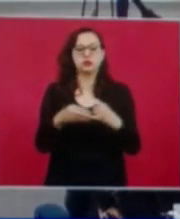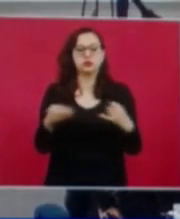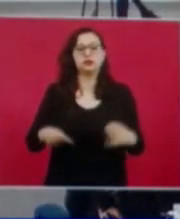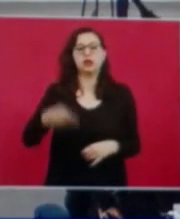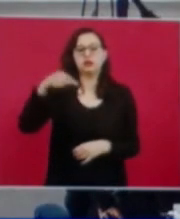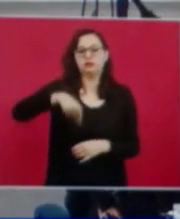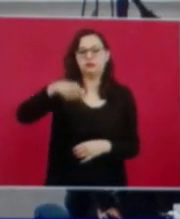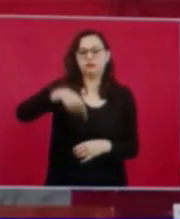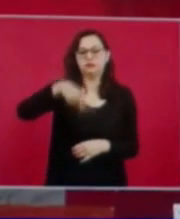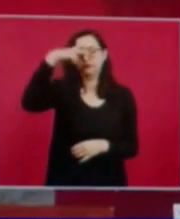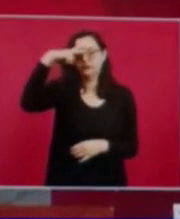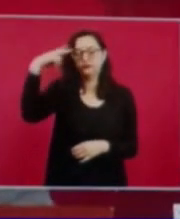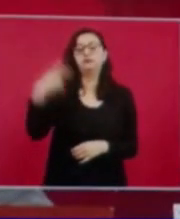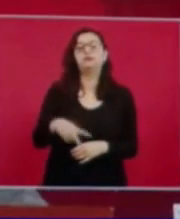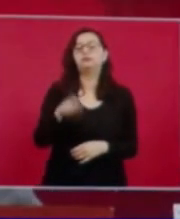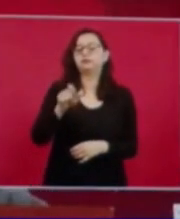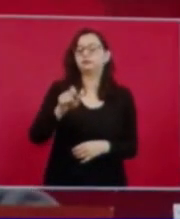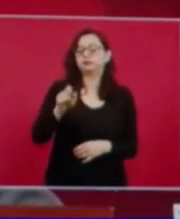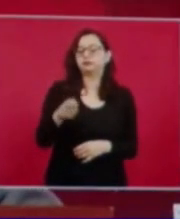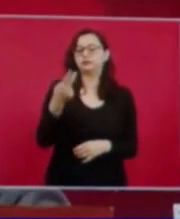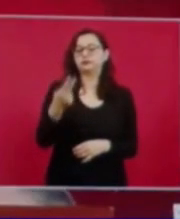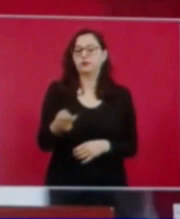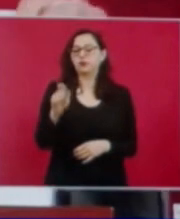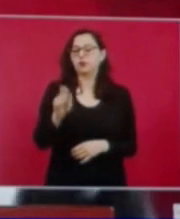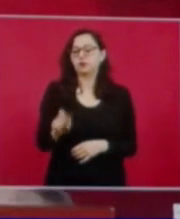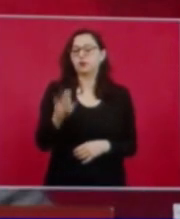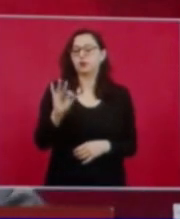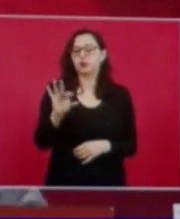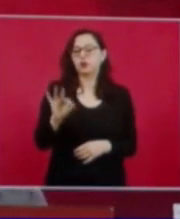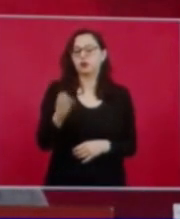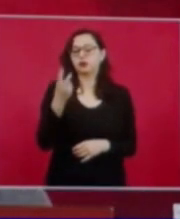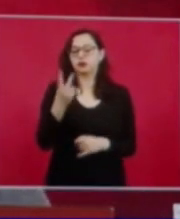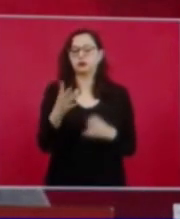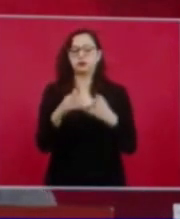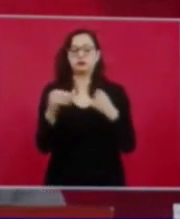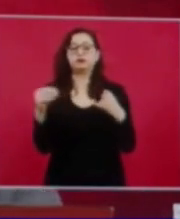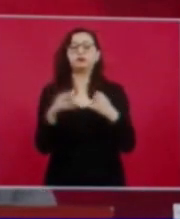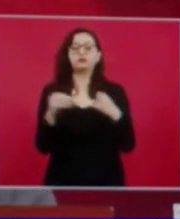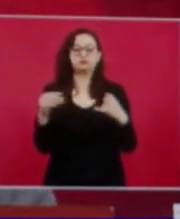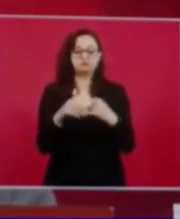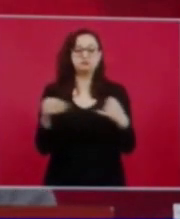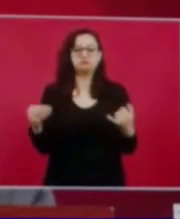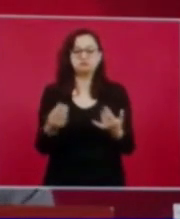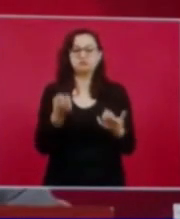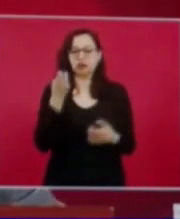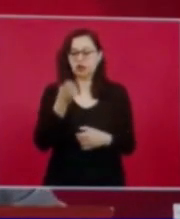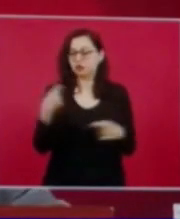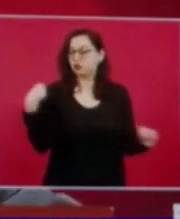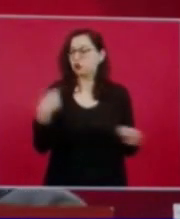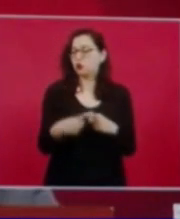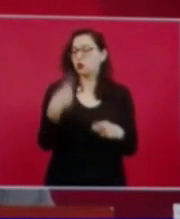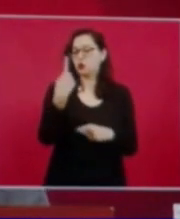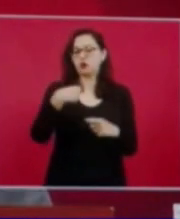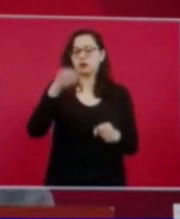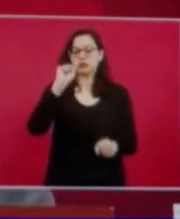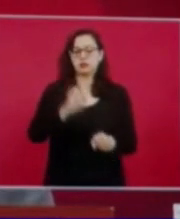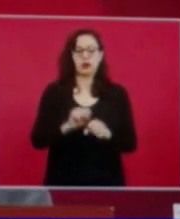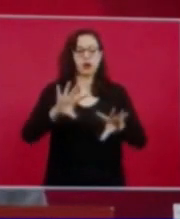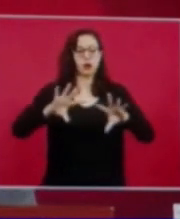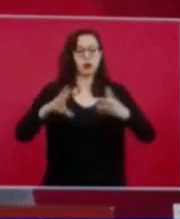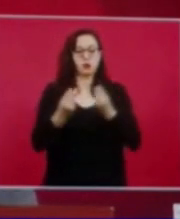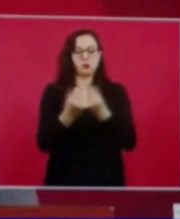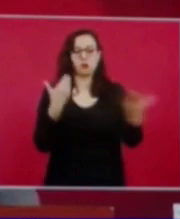existe porque la historia se escribe día con día y también hay algo que permitirían a la derecha